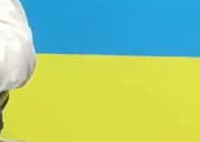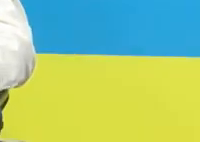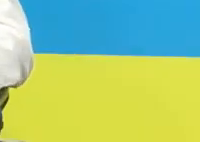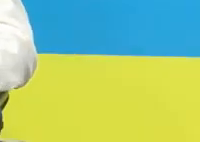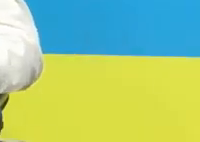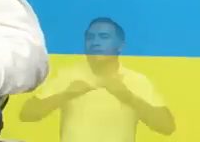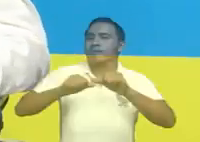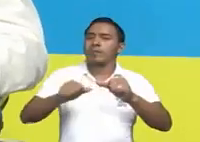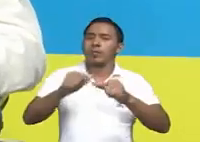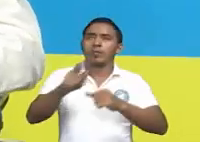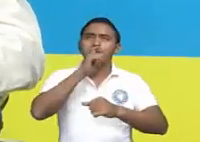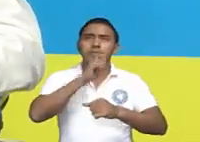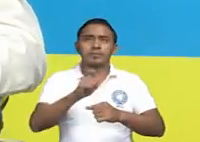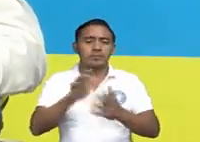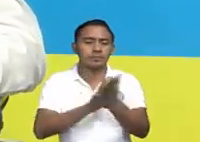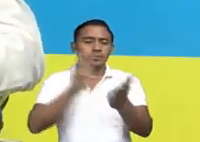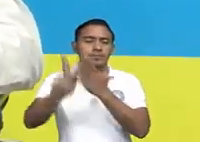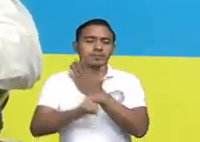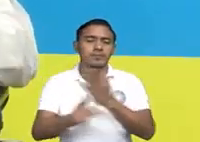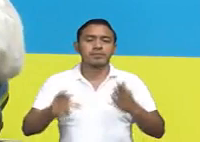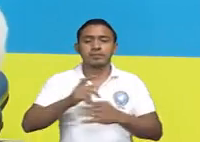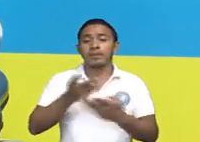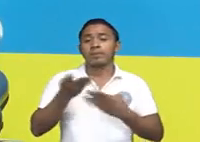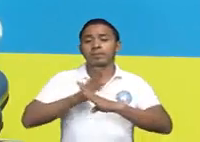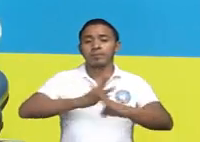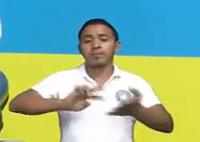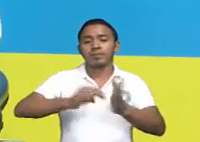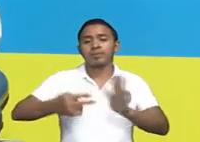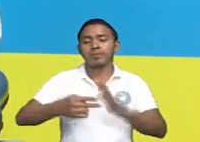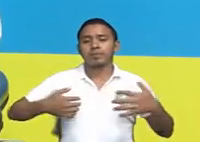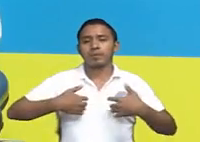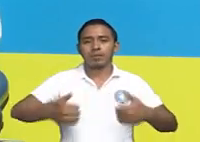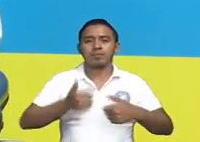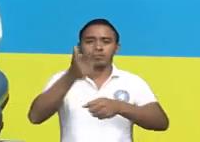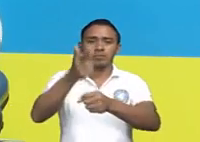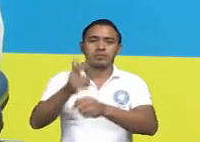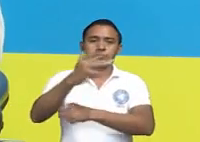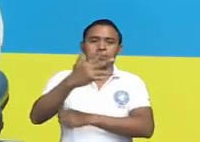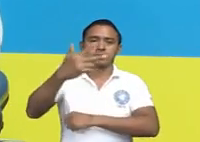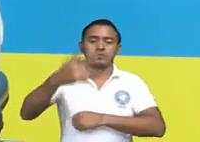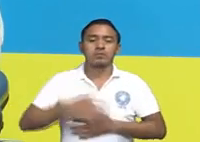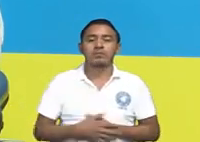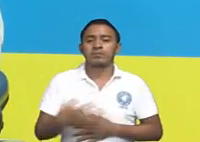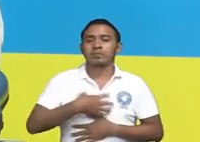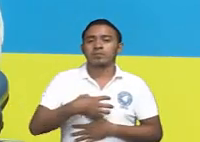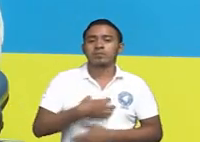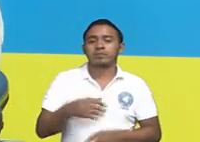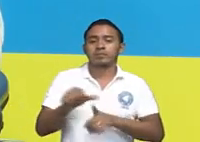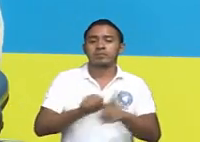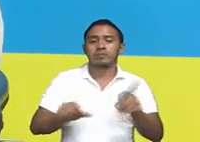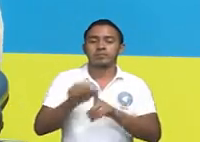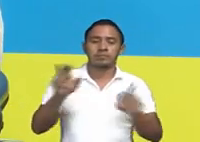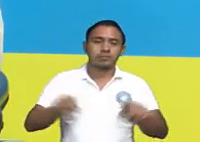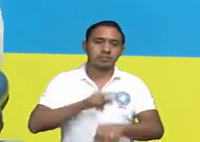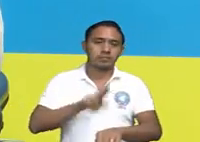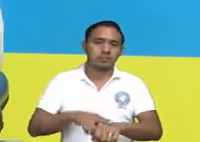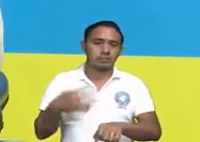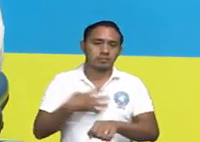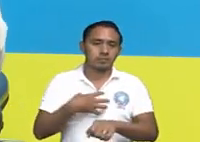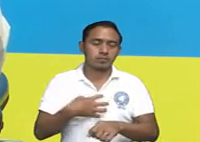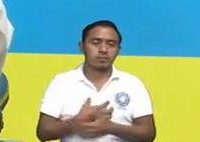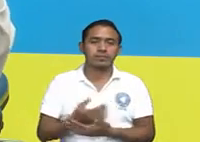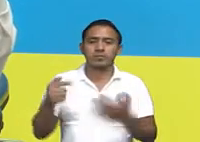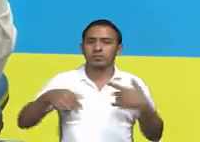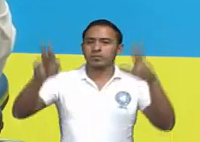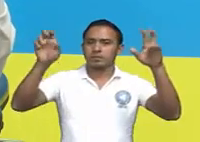Estamos de regreso en su gustado programa Prevenir y Salud a través de la frecuencia del canal 98, el canal parlamentario del canal de la Asamblea Nacional.